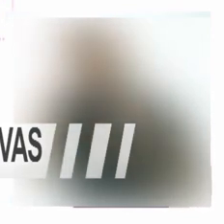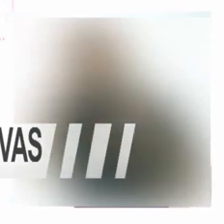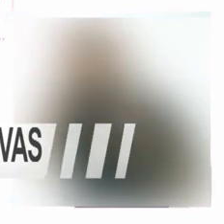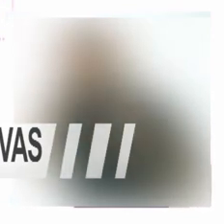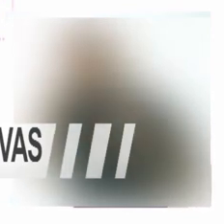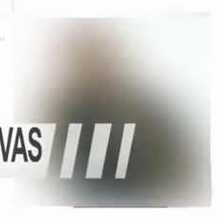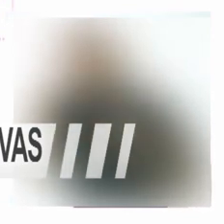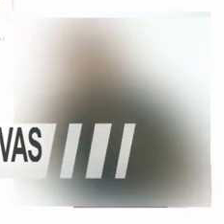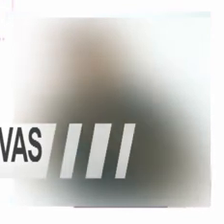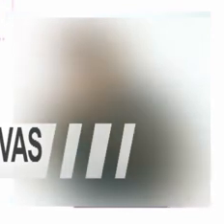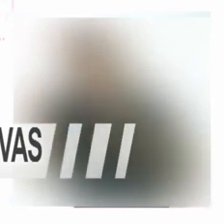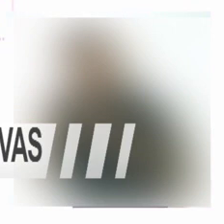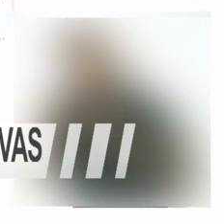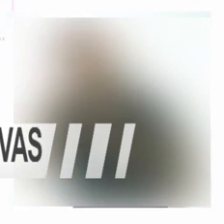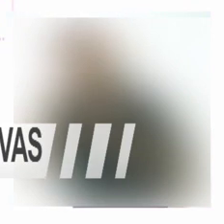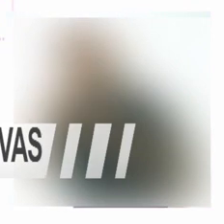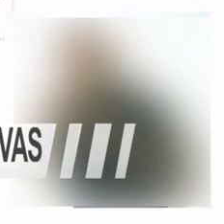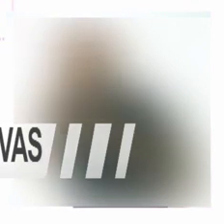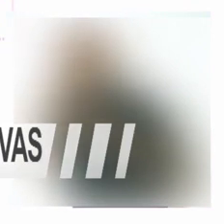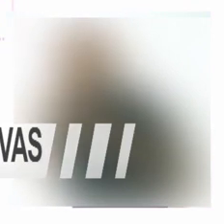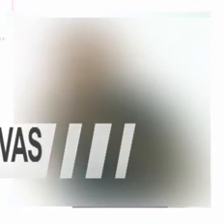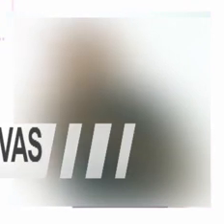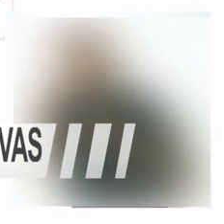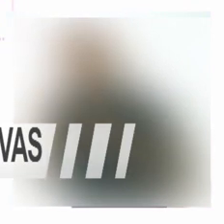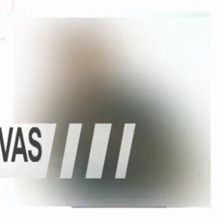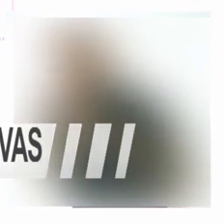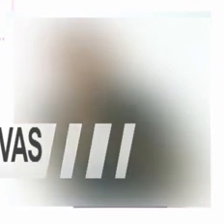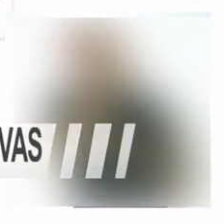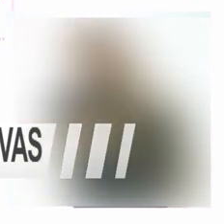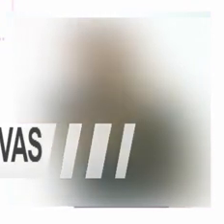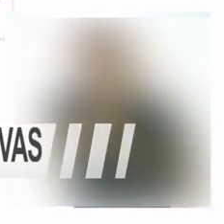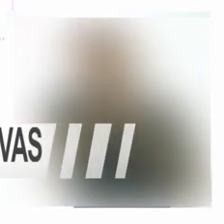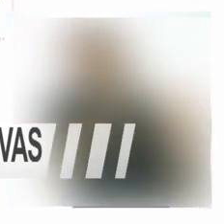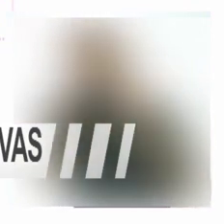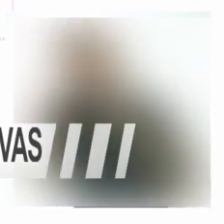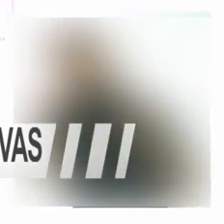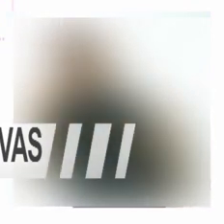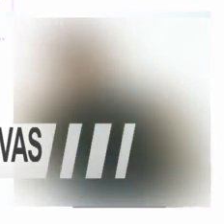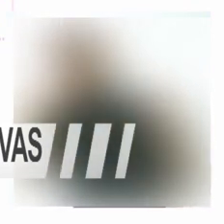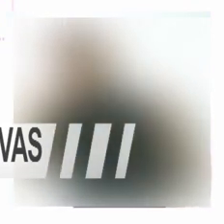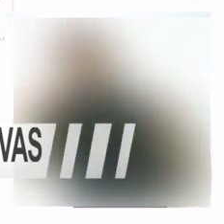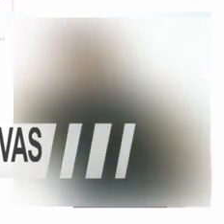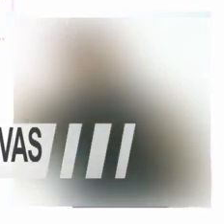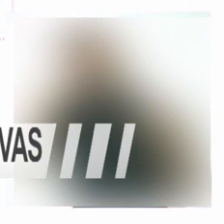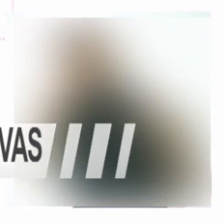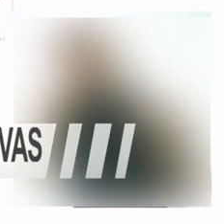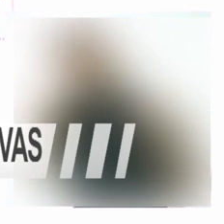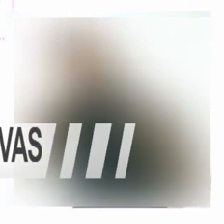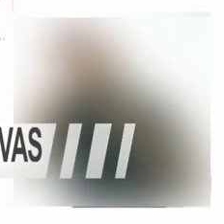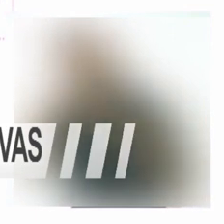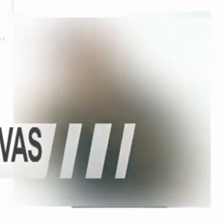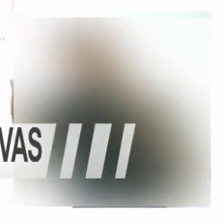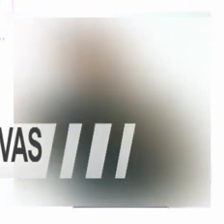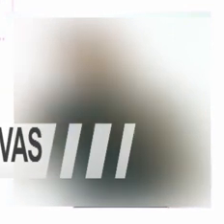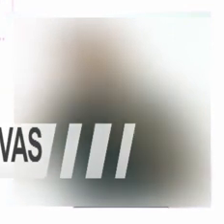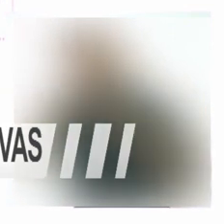posteriores hemos visto un aumento en el número de los departamentos que se han incorporados como de alto riesgo